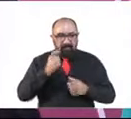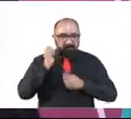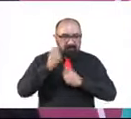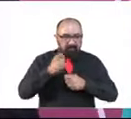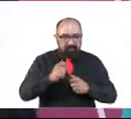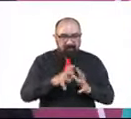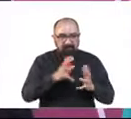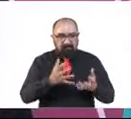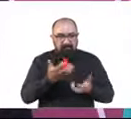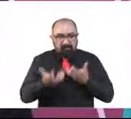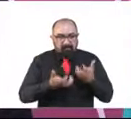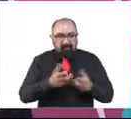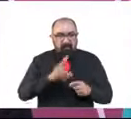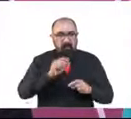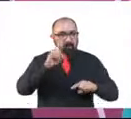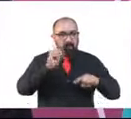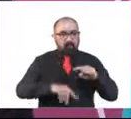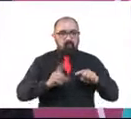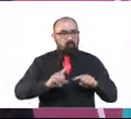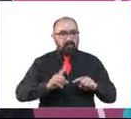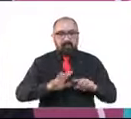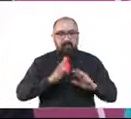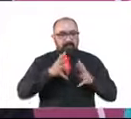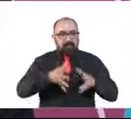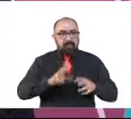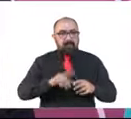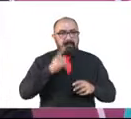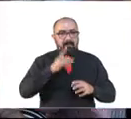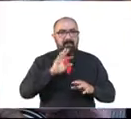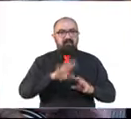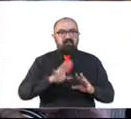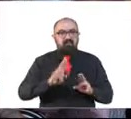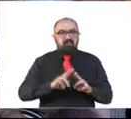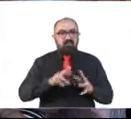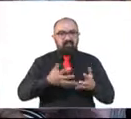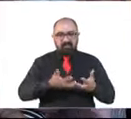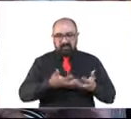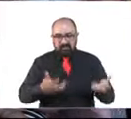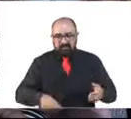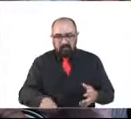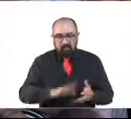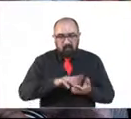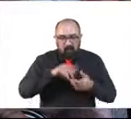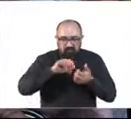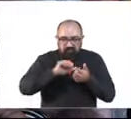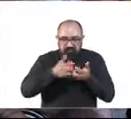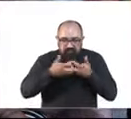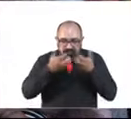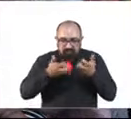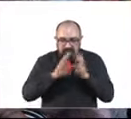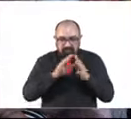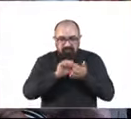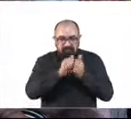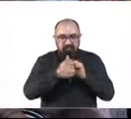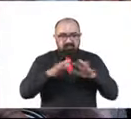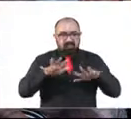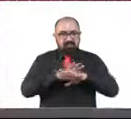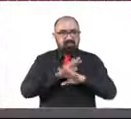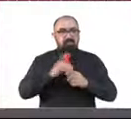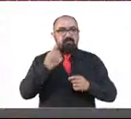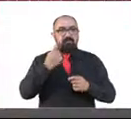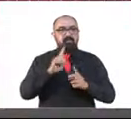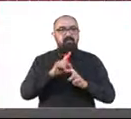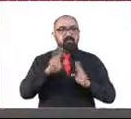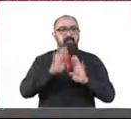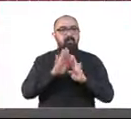estemos permanentemente incrementando o alterando la estructura de los suelos y haciendo de los suelos pues